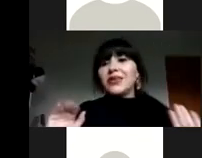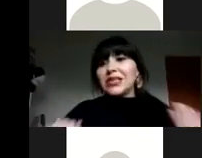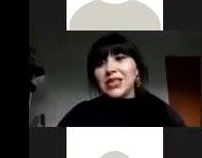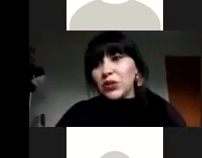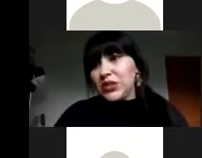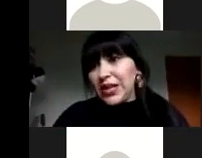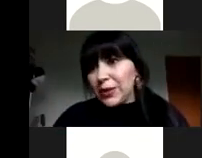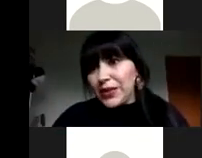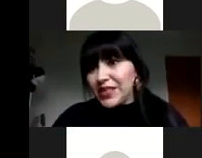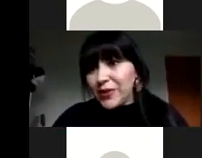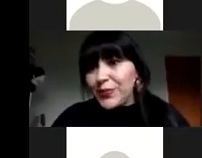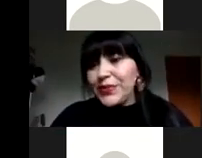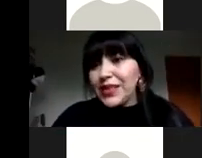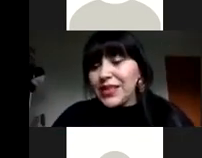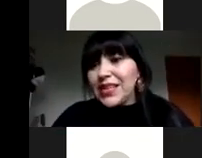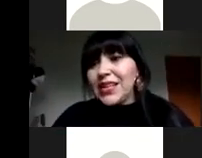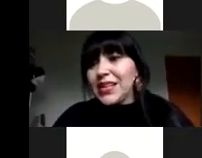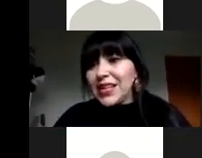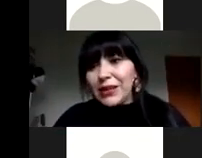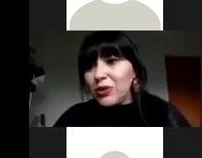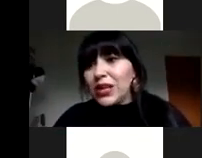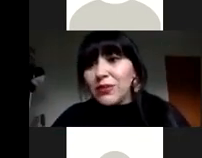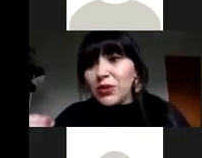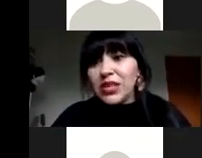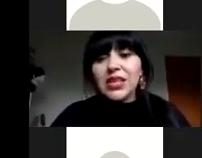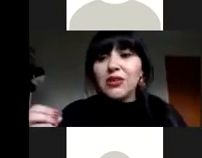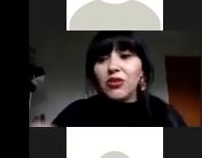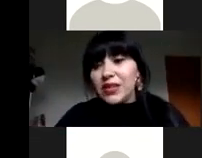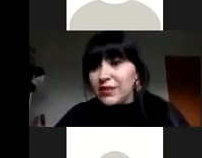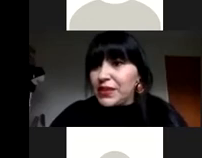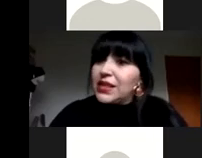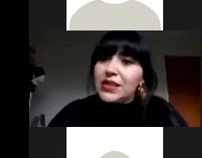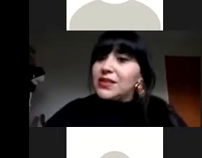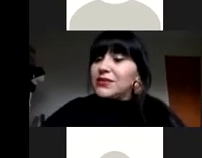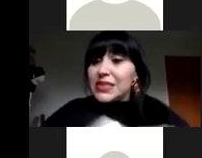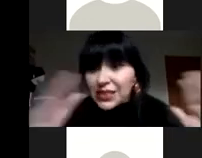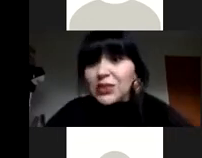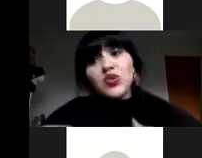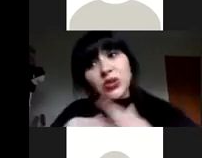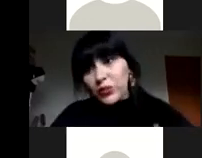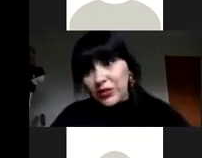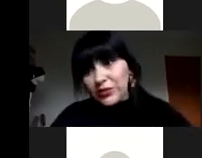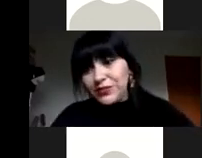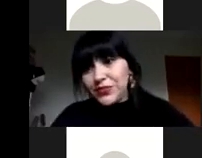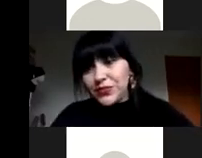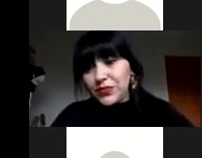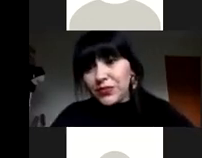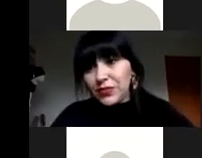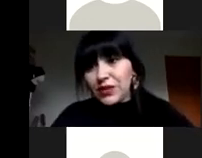inventado tantas cuestiones al respecto. Que la marihuana me protege del COVID. Y así un sinnúmero.